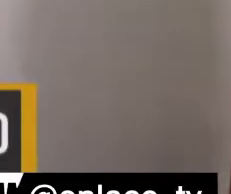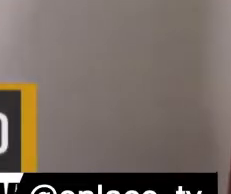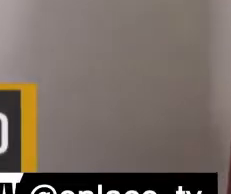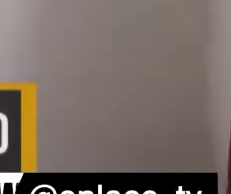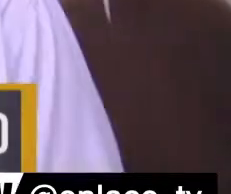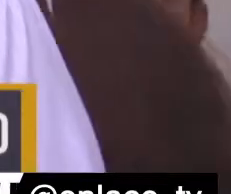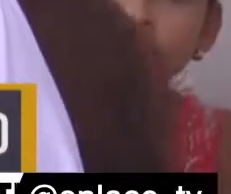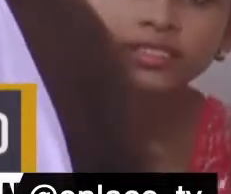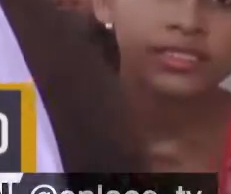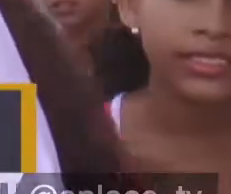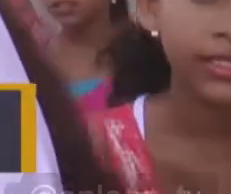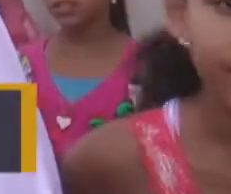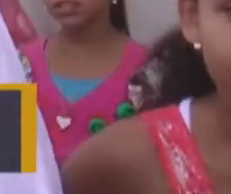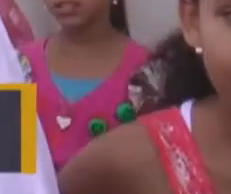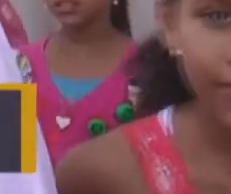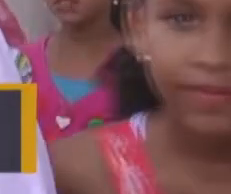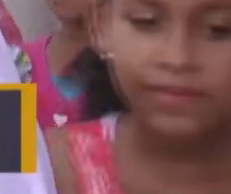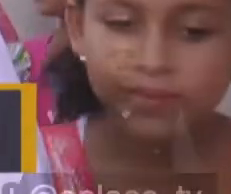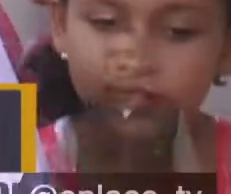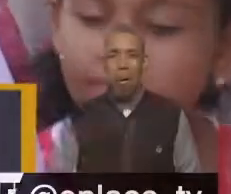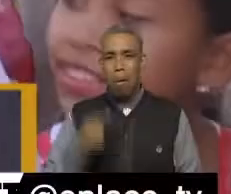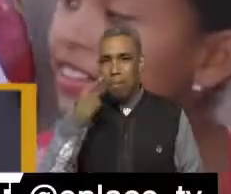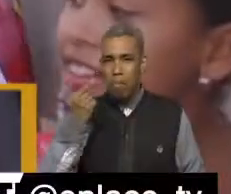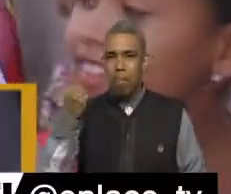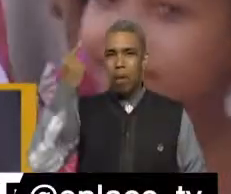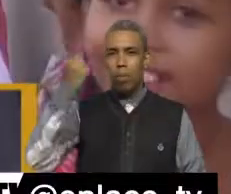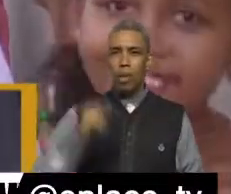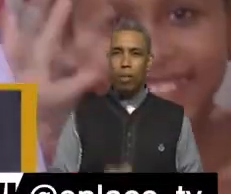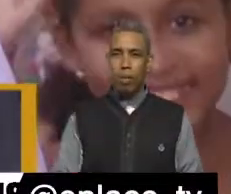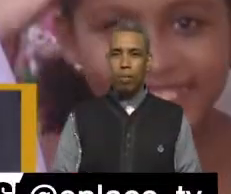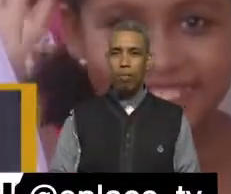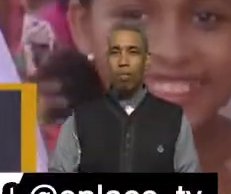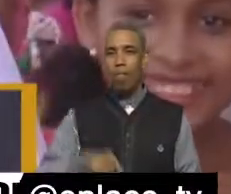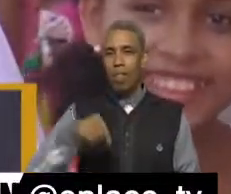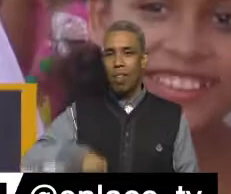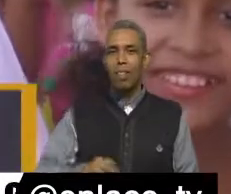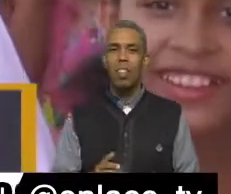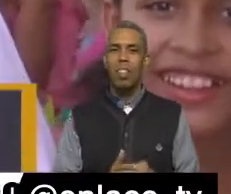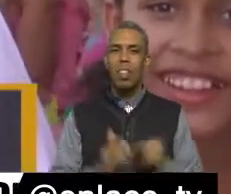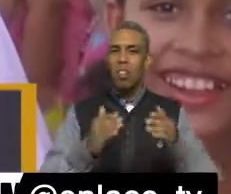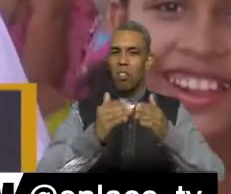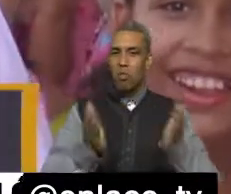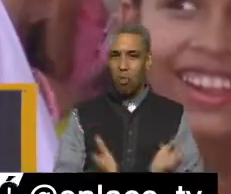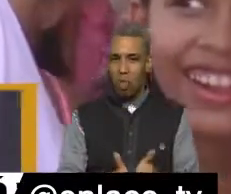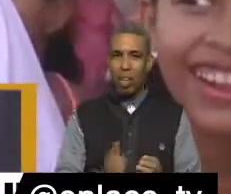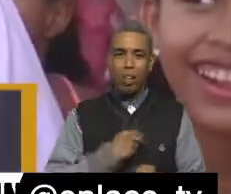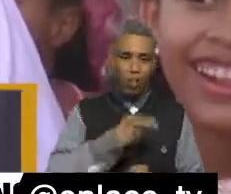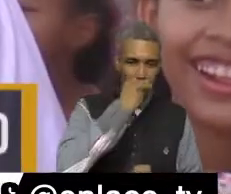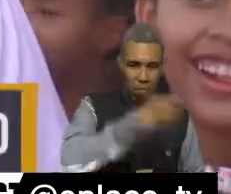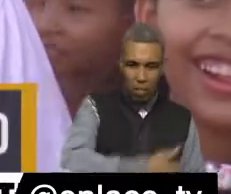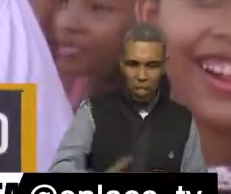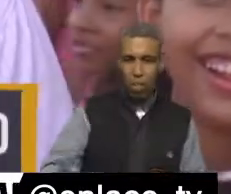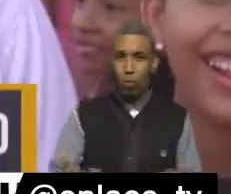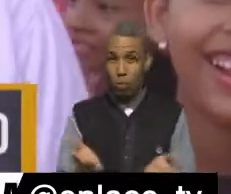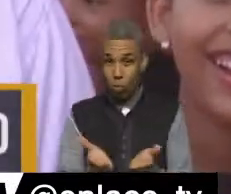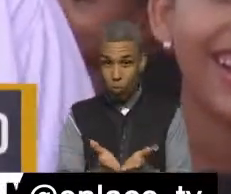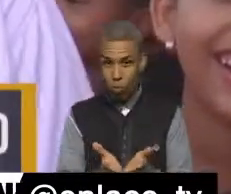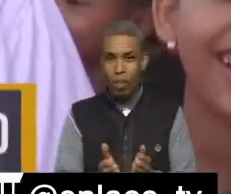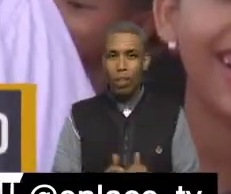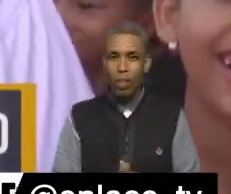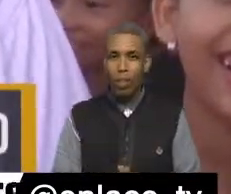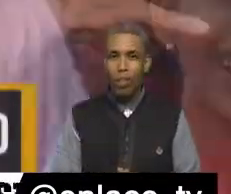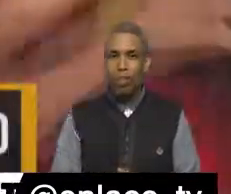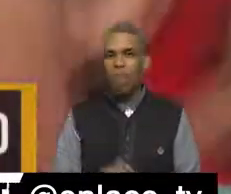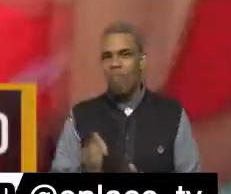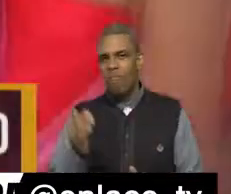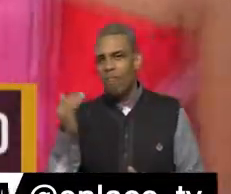Enlace Noticias. Hoy estamos por primera vez inaugurando el concurso de Megacuentos, en el cual los estudiantes han venido realizando